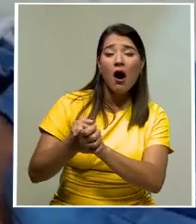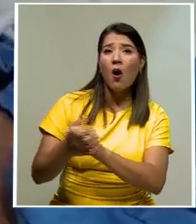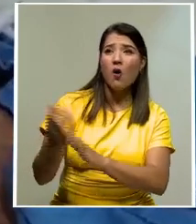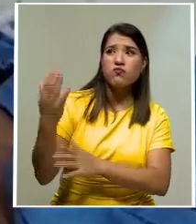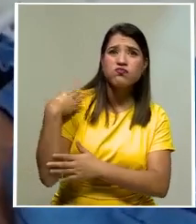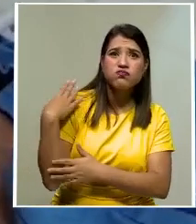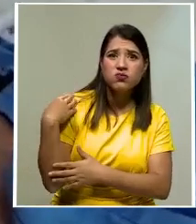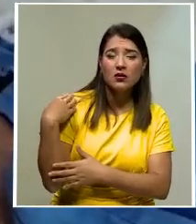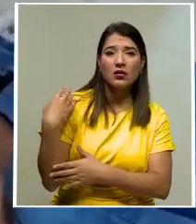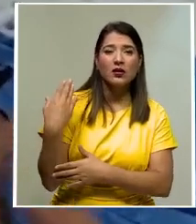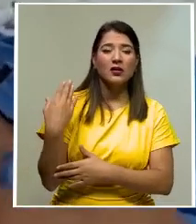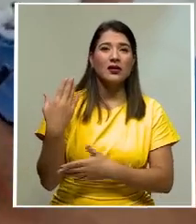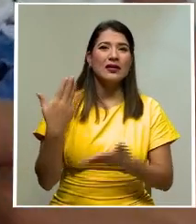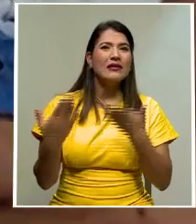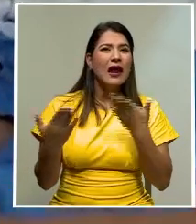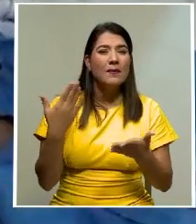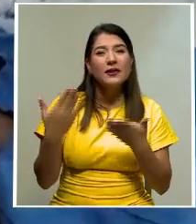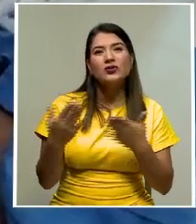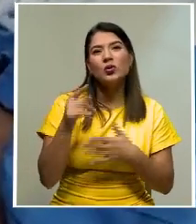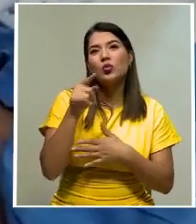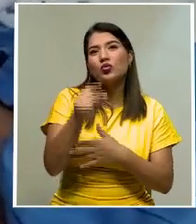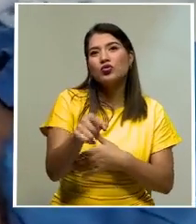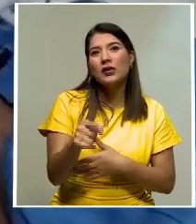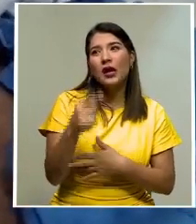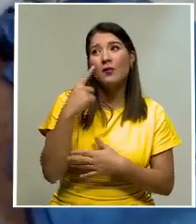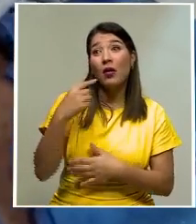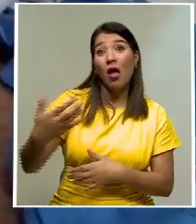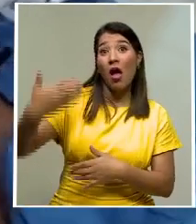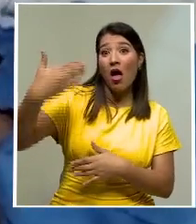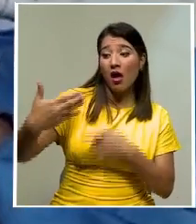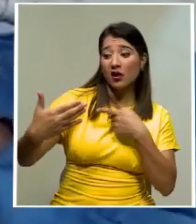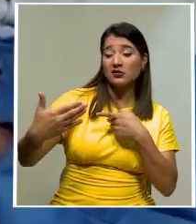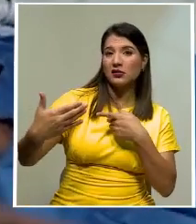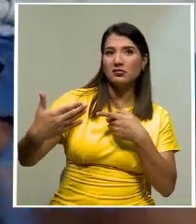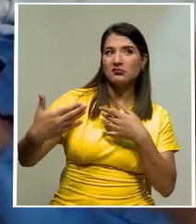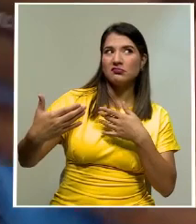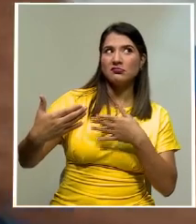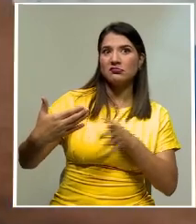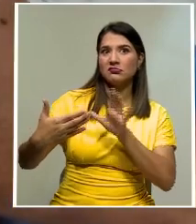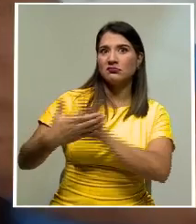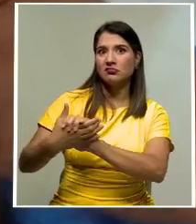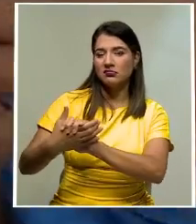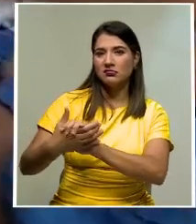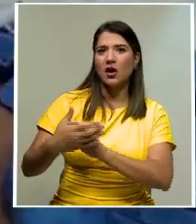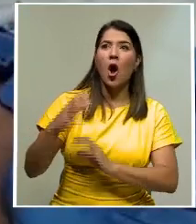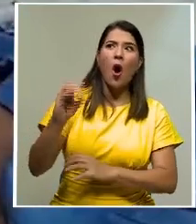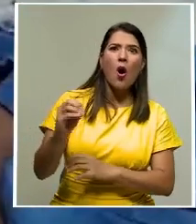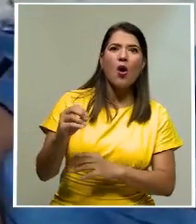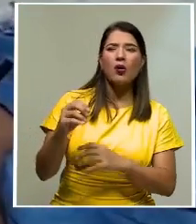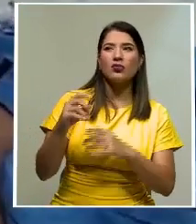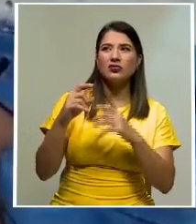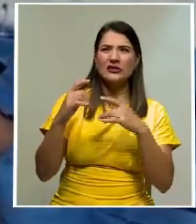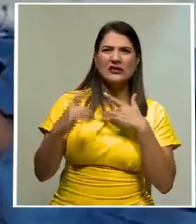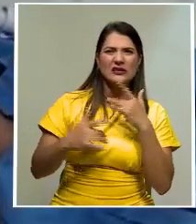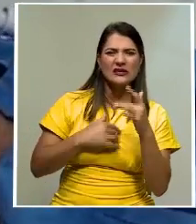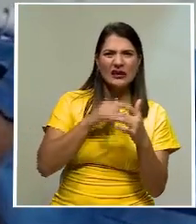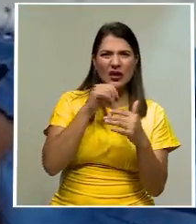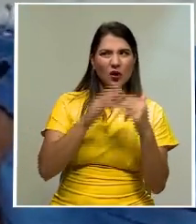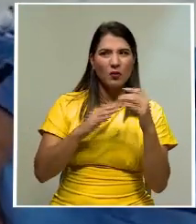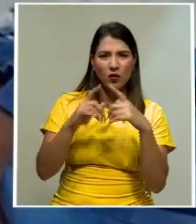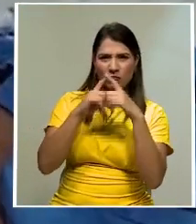y usted tal vez por no faltarle el respeto, no usa la mascarilla y le dio un